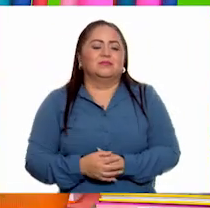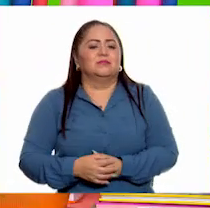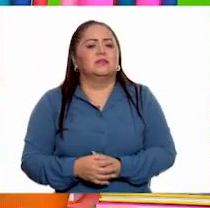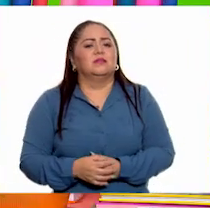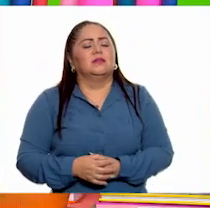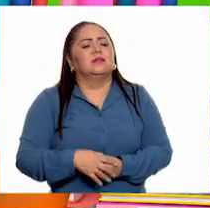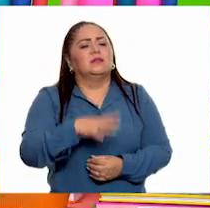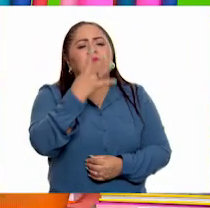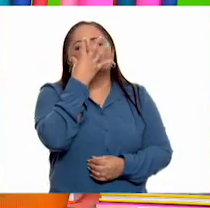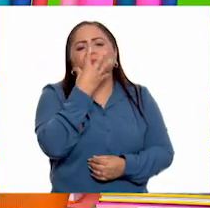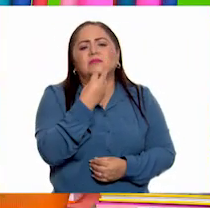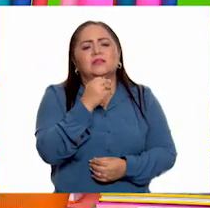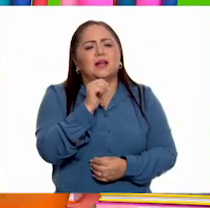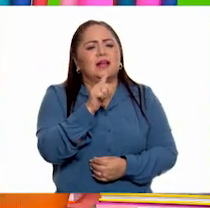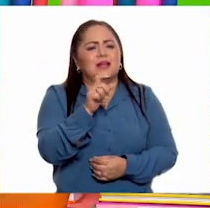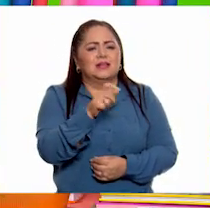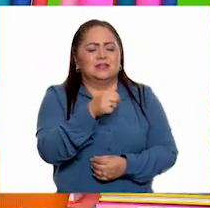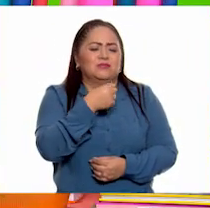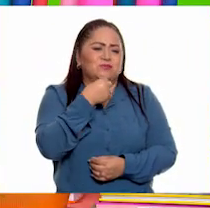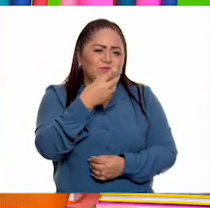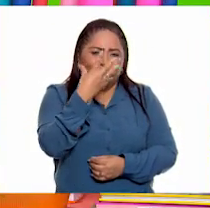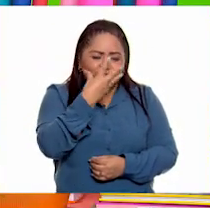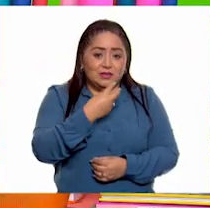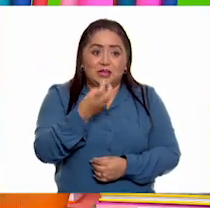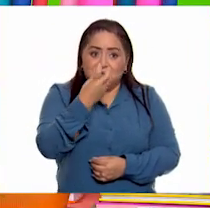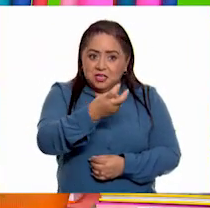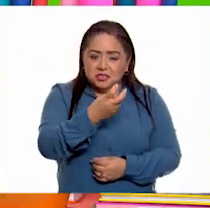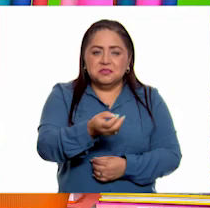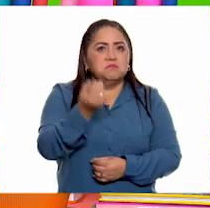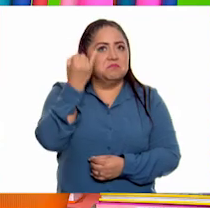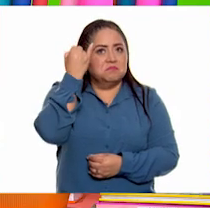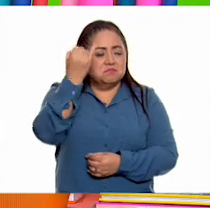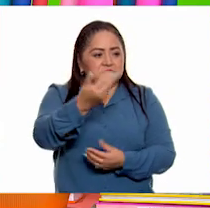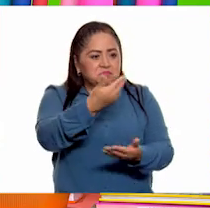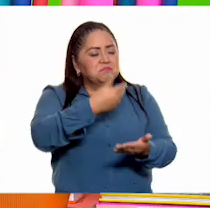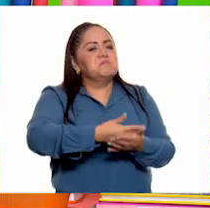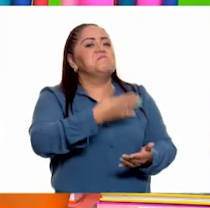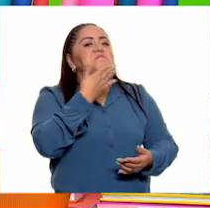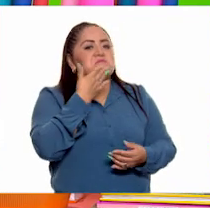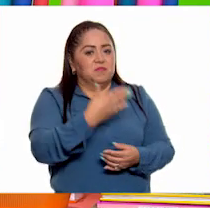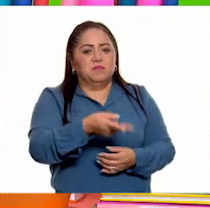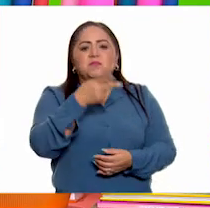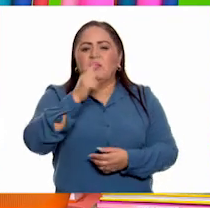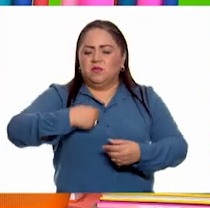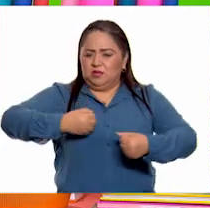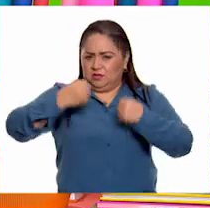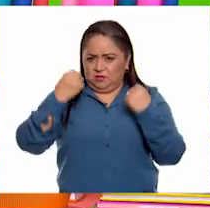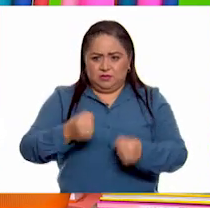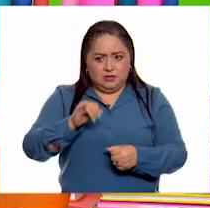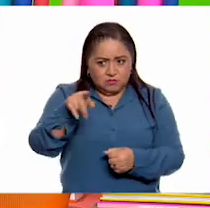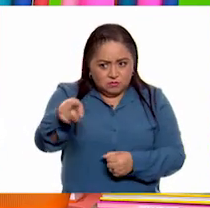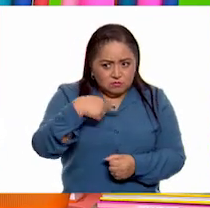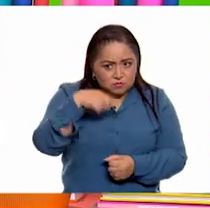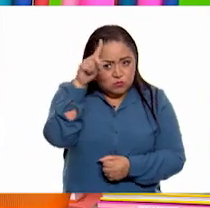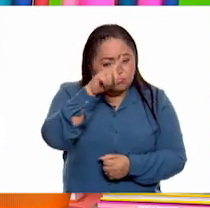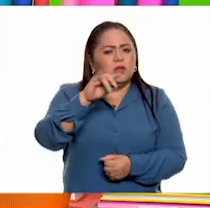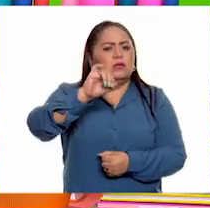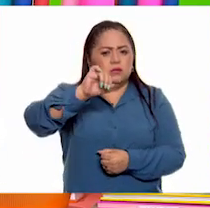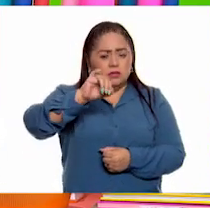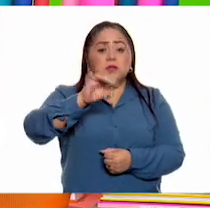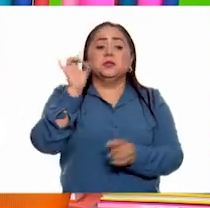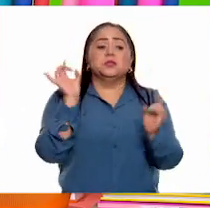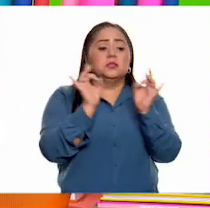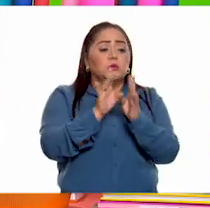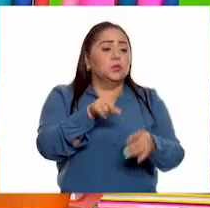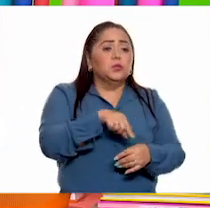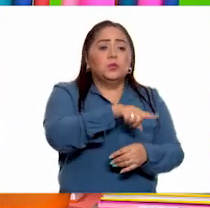¡Ay, Alexa hermosa! ¡Qué linda eres! Esa es una excelente propuesta y te aseguro que lo voy a poner en práctica. Y si